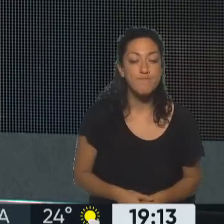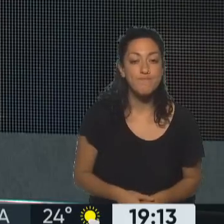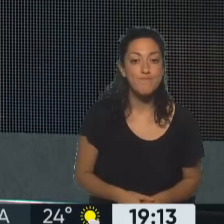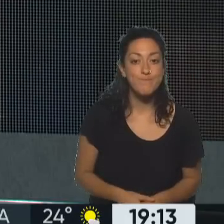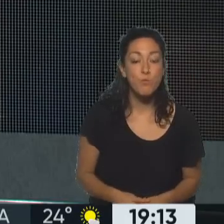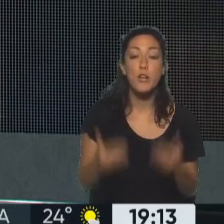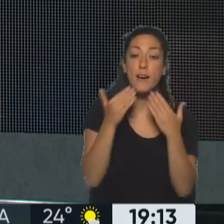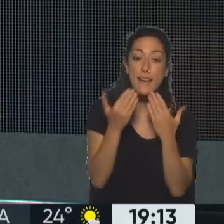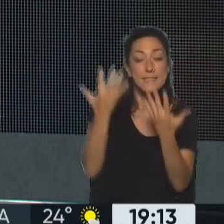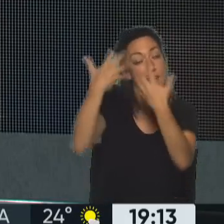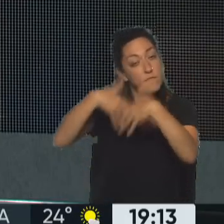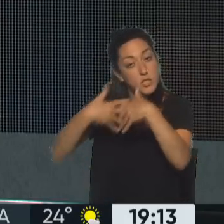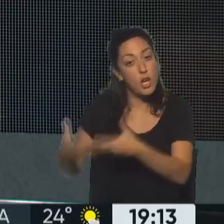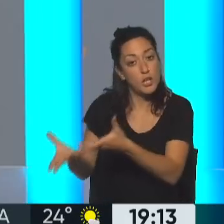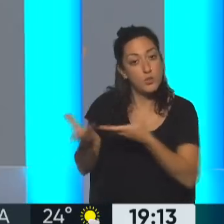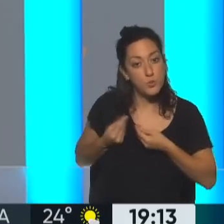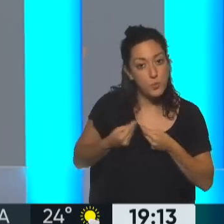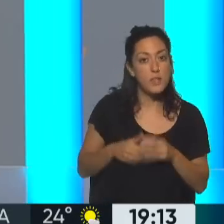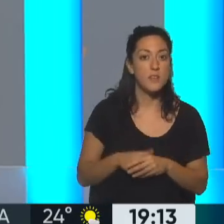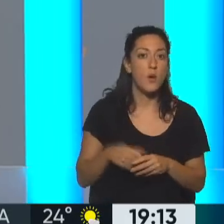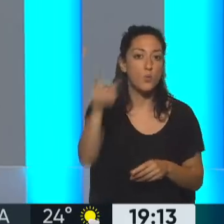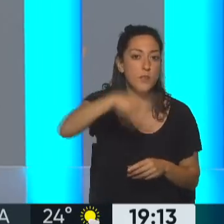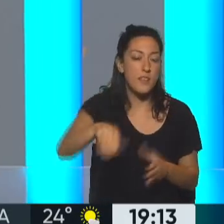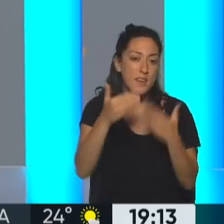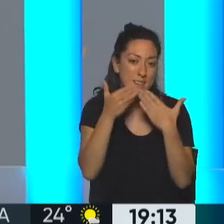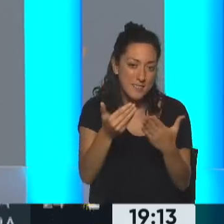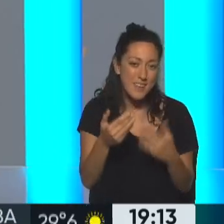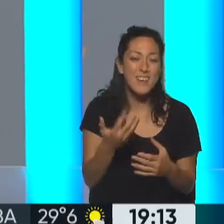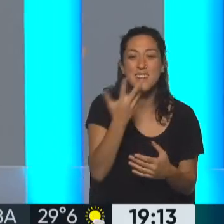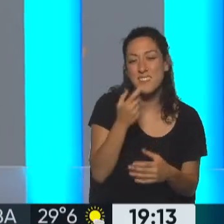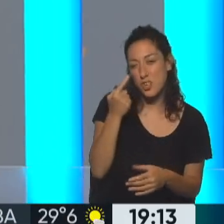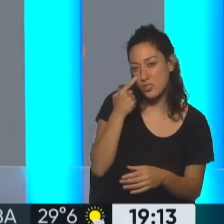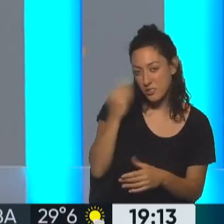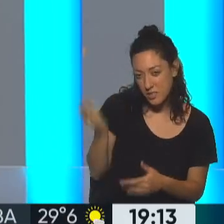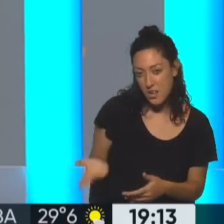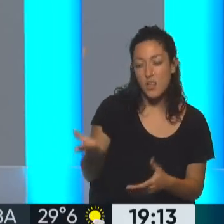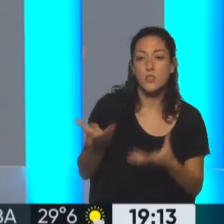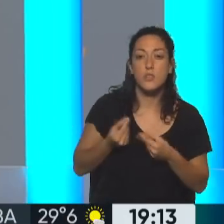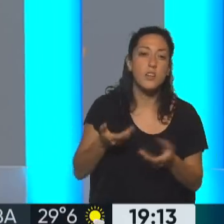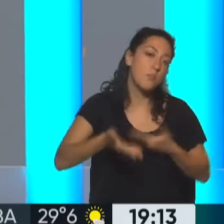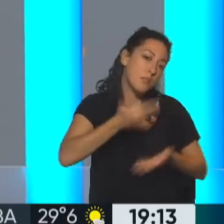gracias, nos ayudó a pensar en voz alta, Salvo. Bueno, no, gracias a Es ustedes. un gusto conocerla y nos ayuda a pensar en voz alta. Compartir con ustedes. Muchas gracias.